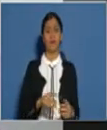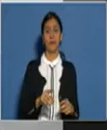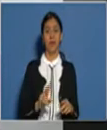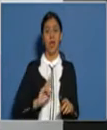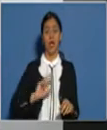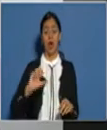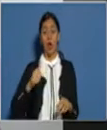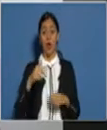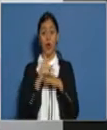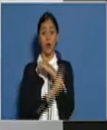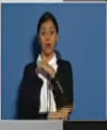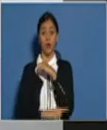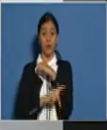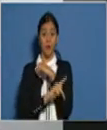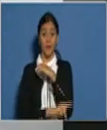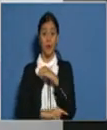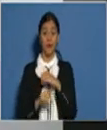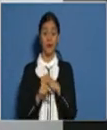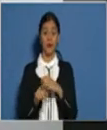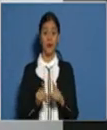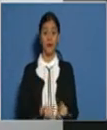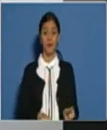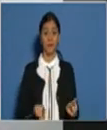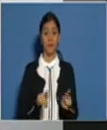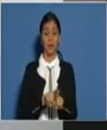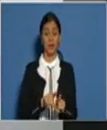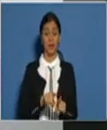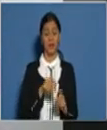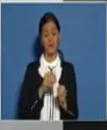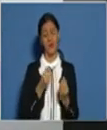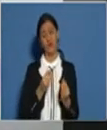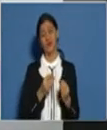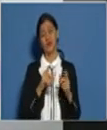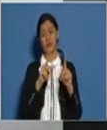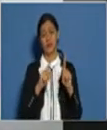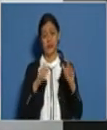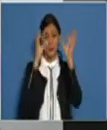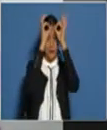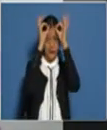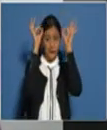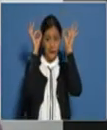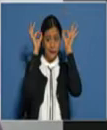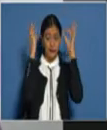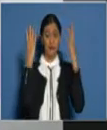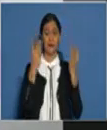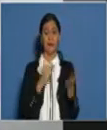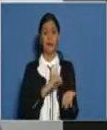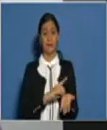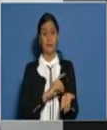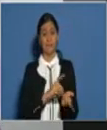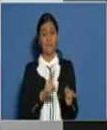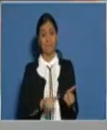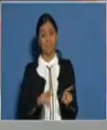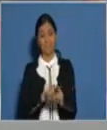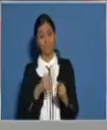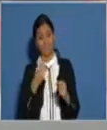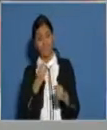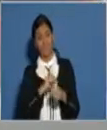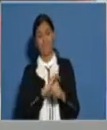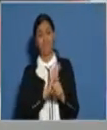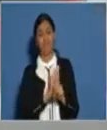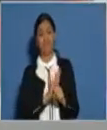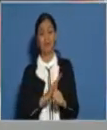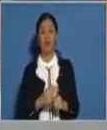también ha cobrado vida de cientos de trabajadores de la salud. El mensaje a mis colegas, pues,